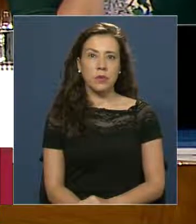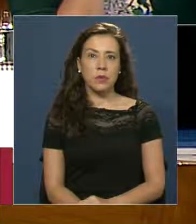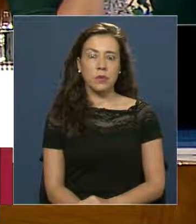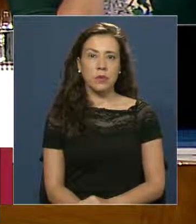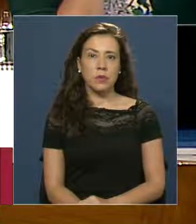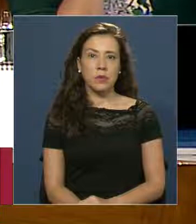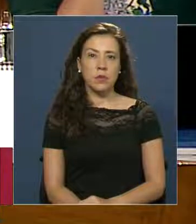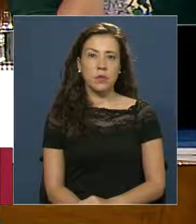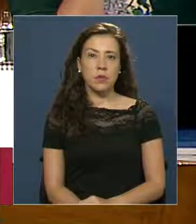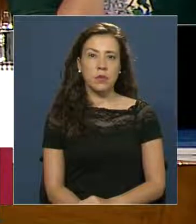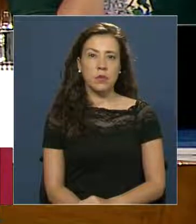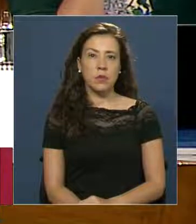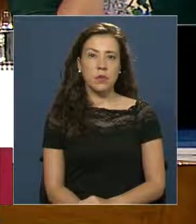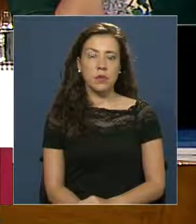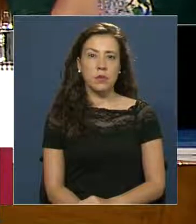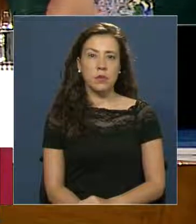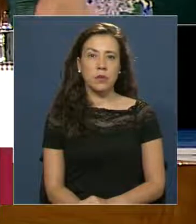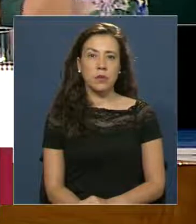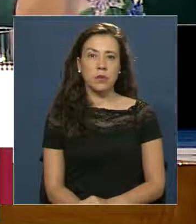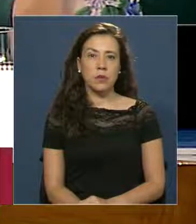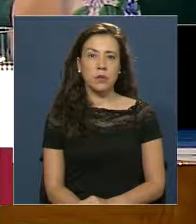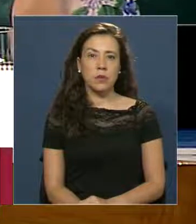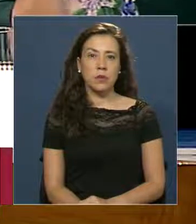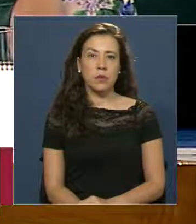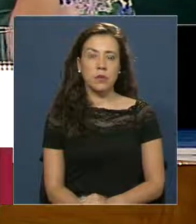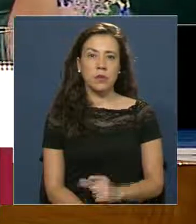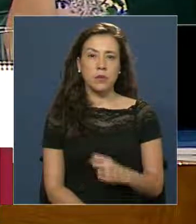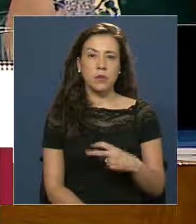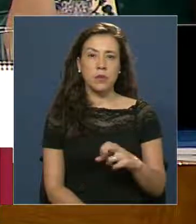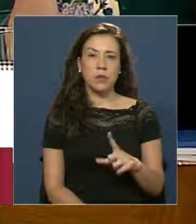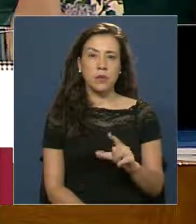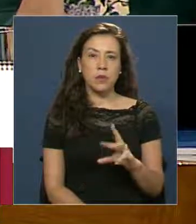¿Ya? Diputado Char.